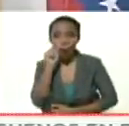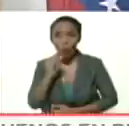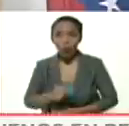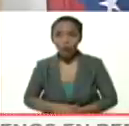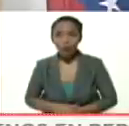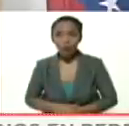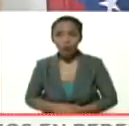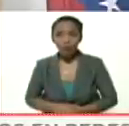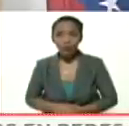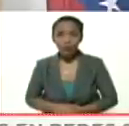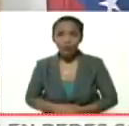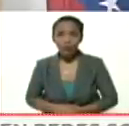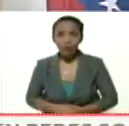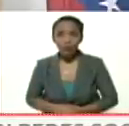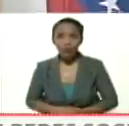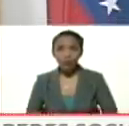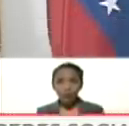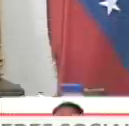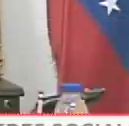Benito Méndez,